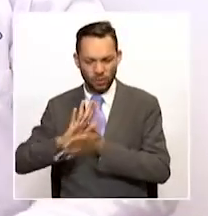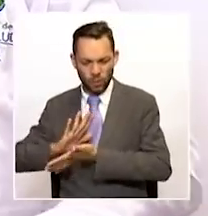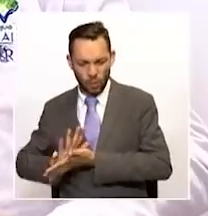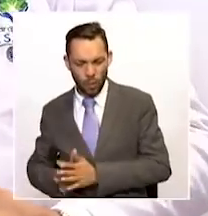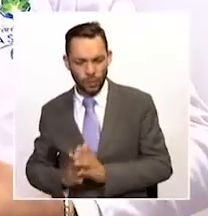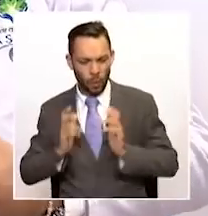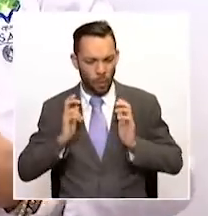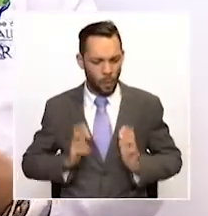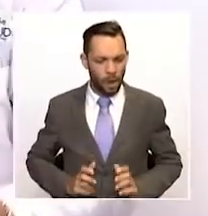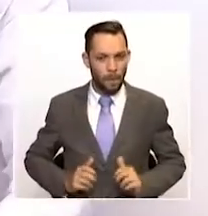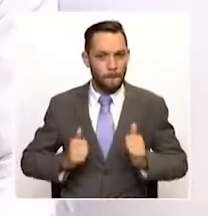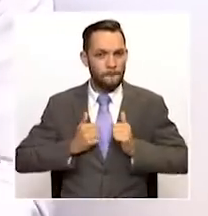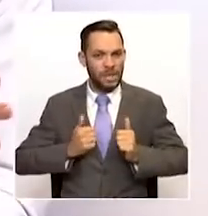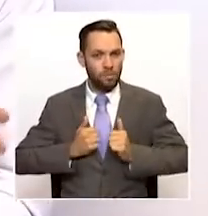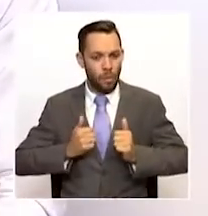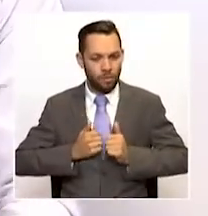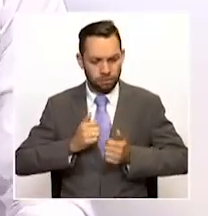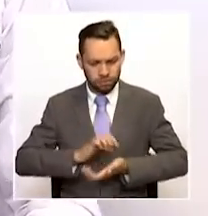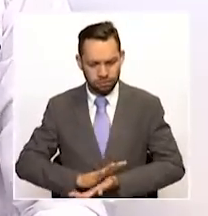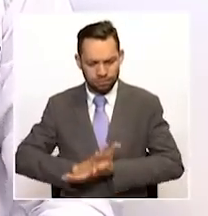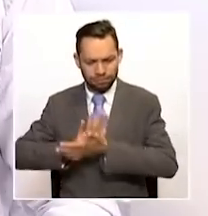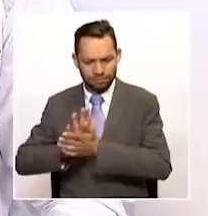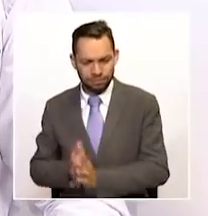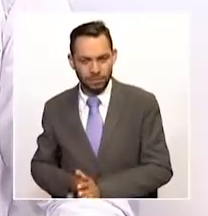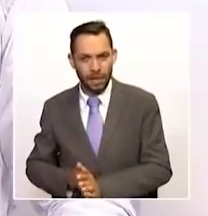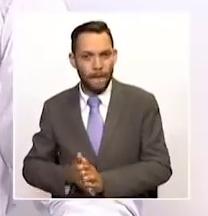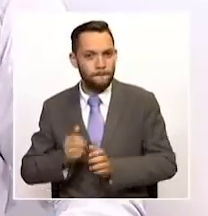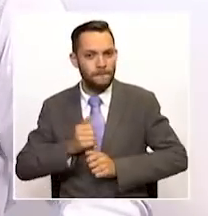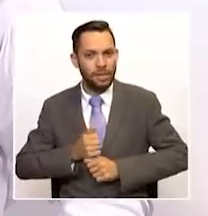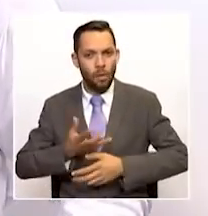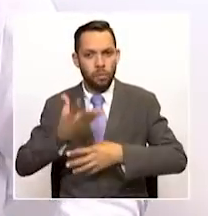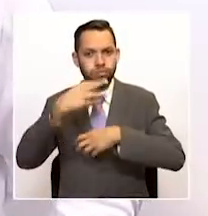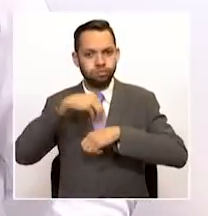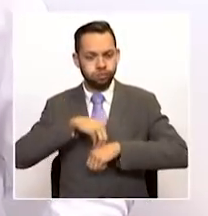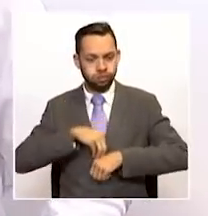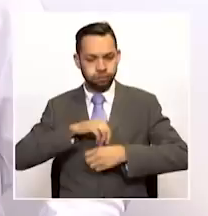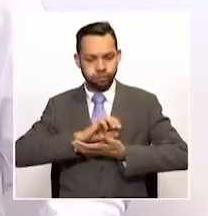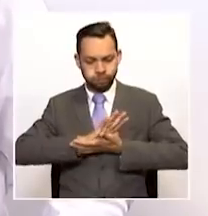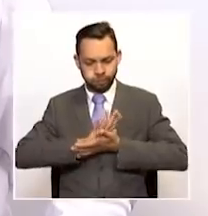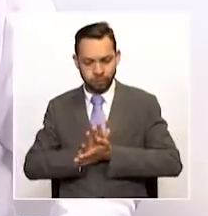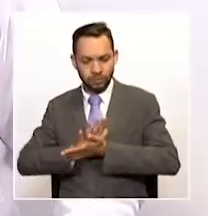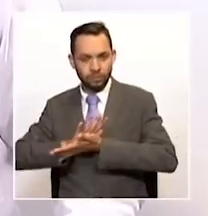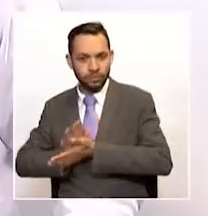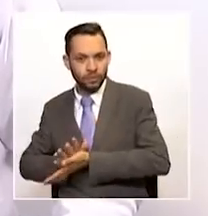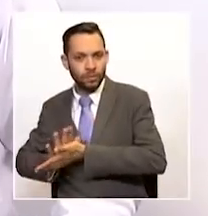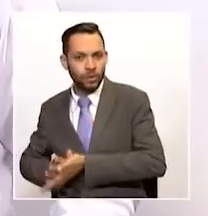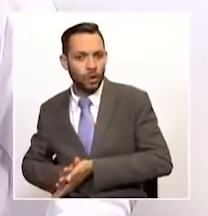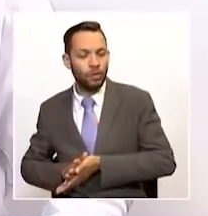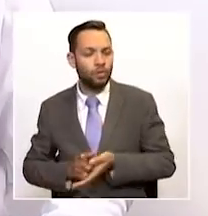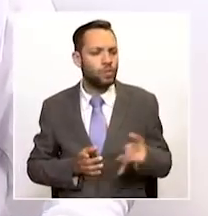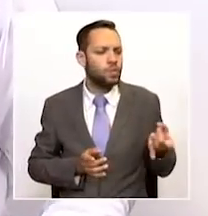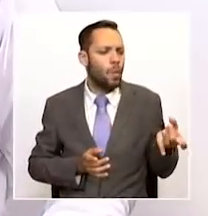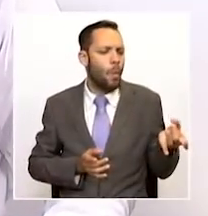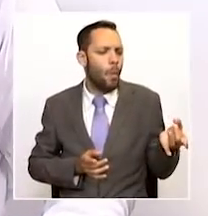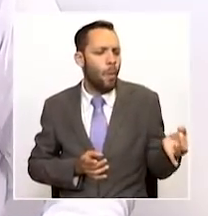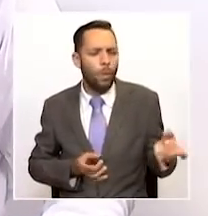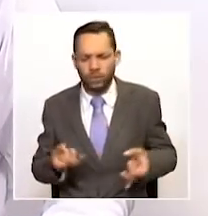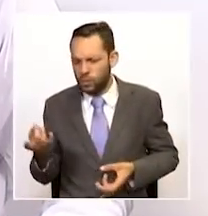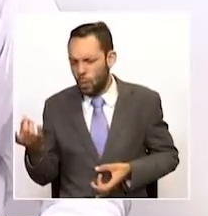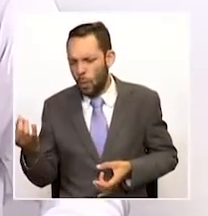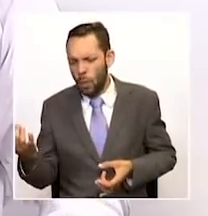su sistema inmunológico sus articulaciones empezó que es que el lupus o únicamente a dolores sí